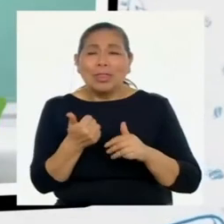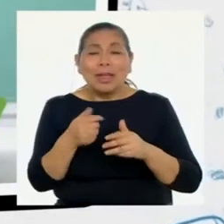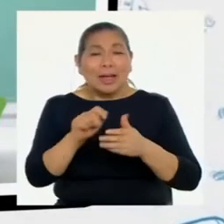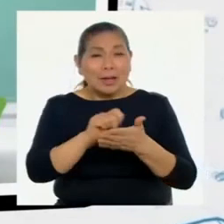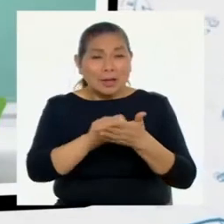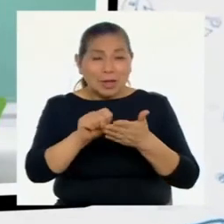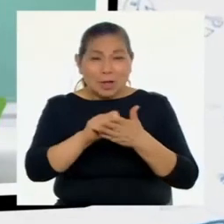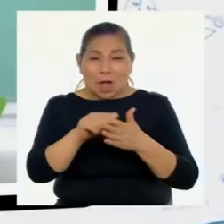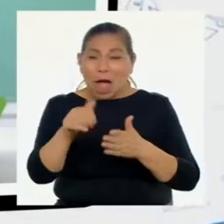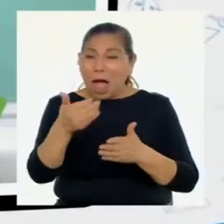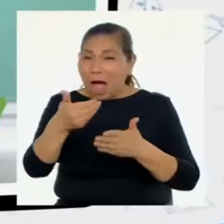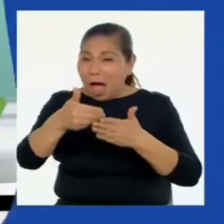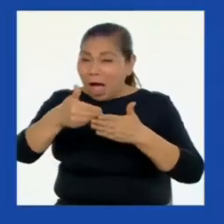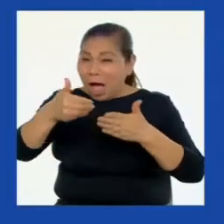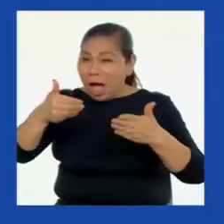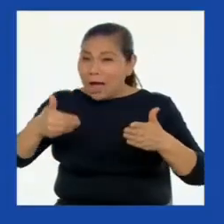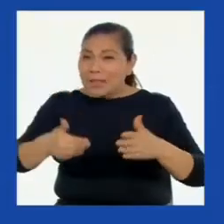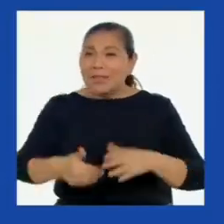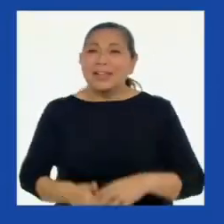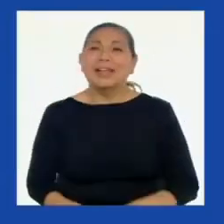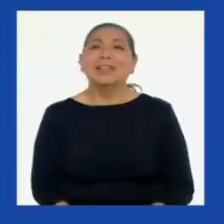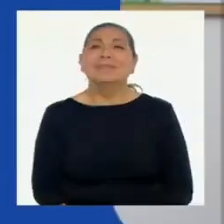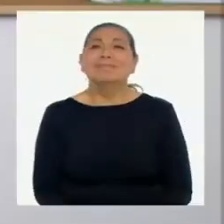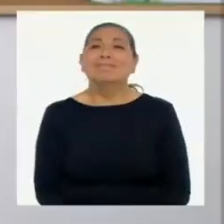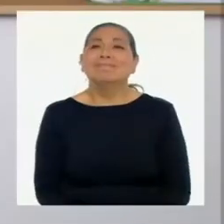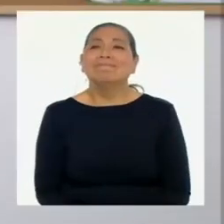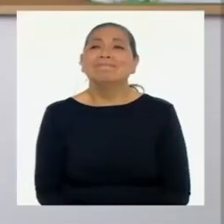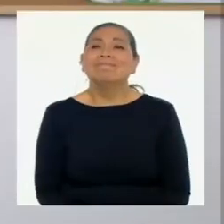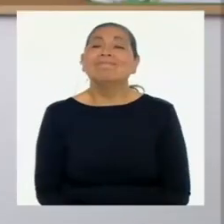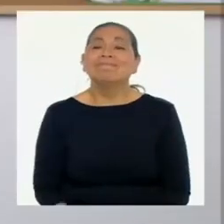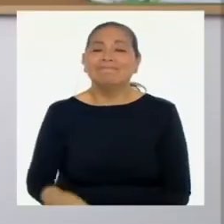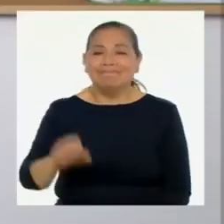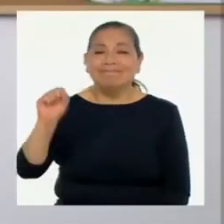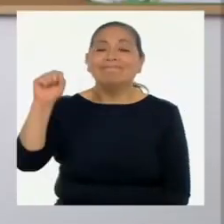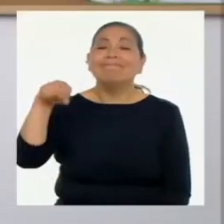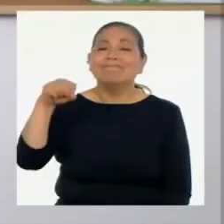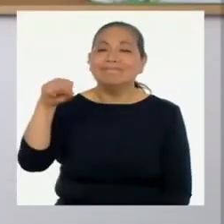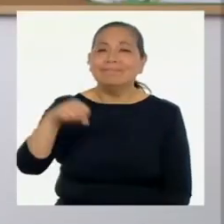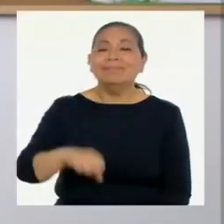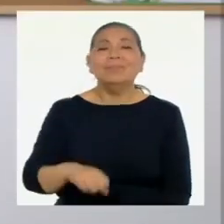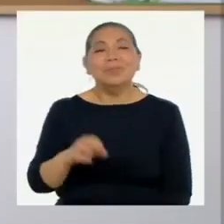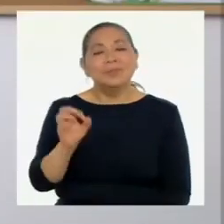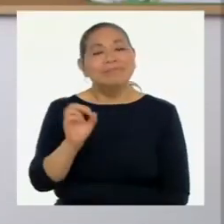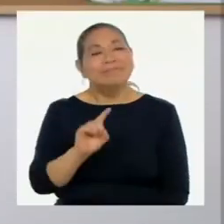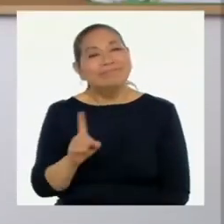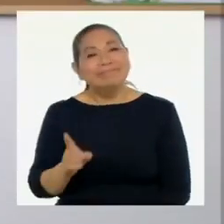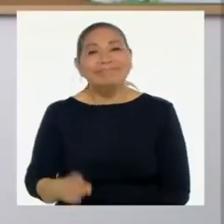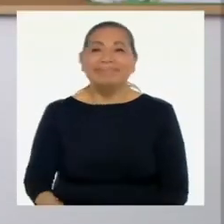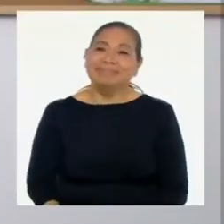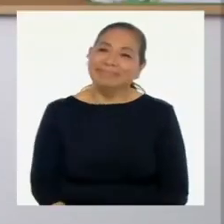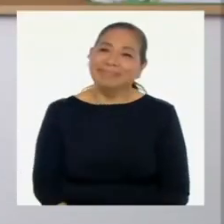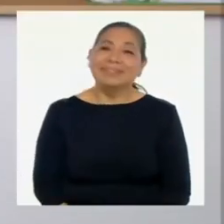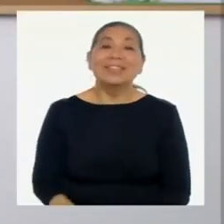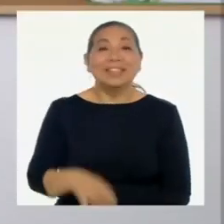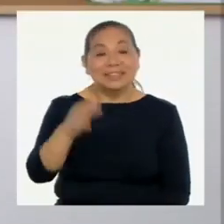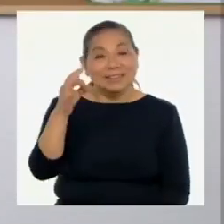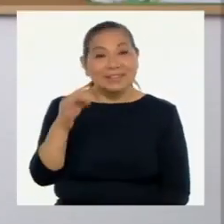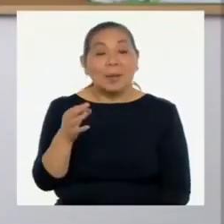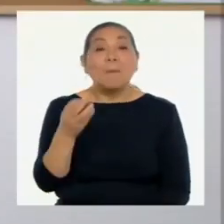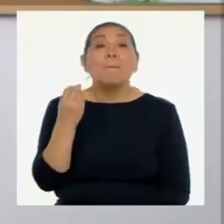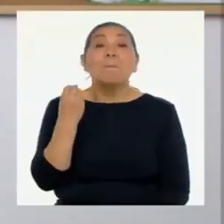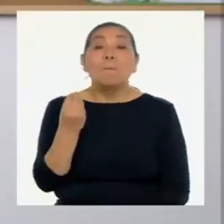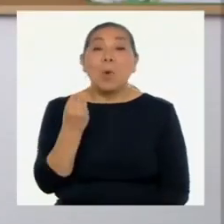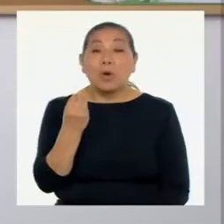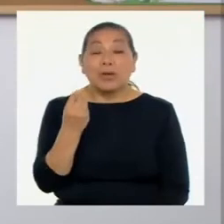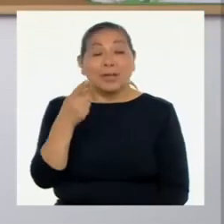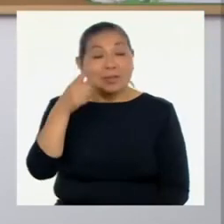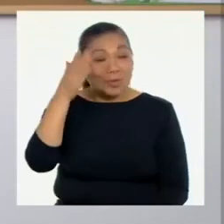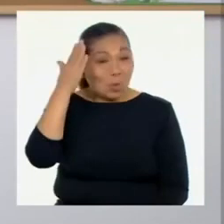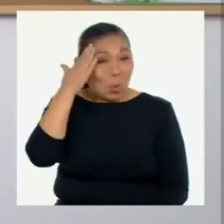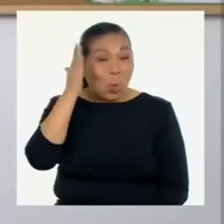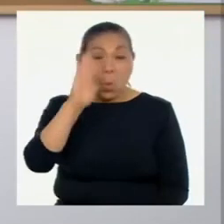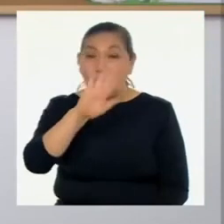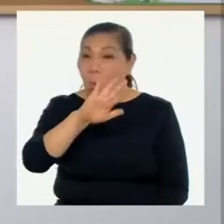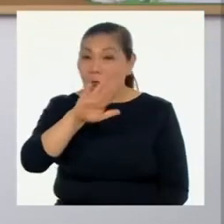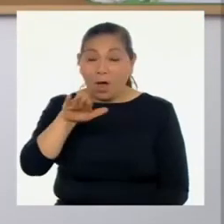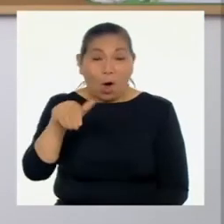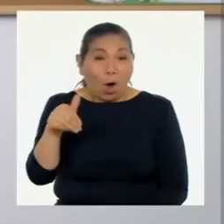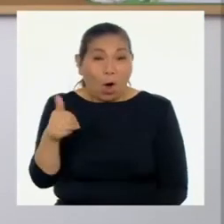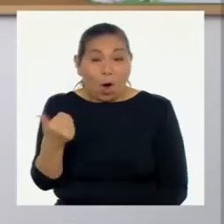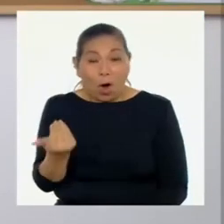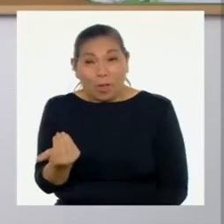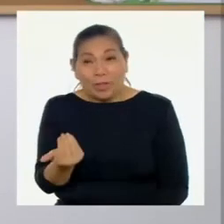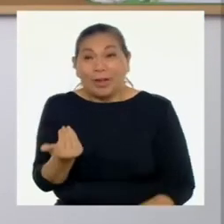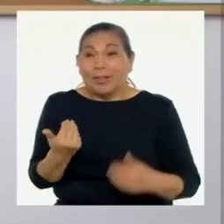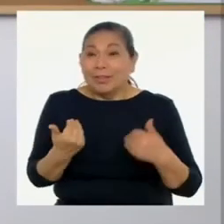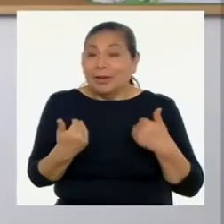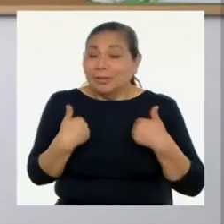que hemos escrito? Gracias. Sí y no, Cleverson. Sí, porque como con cualquier